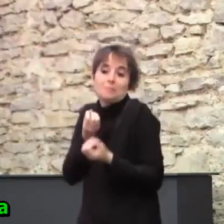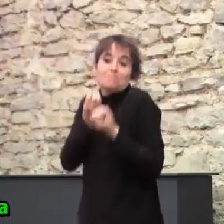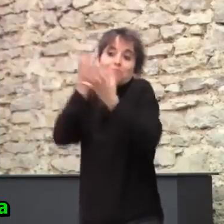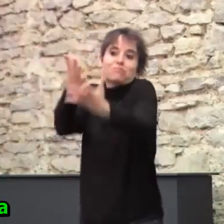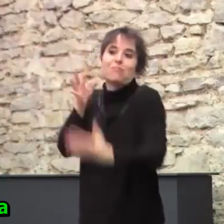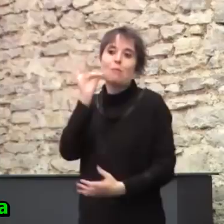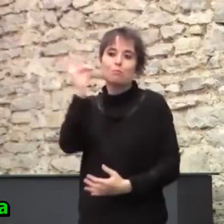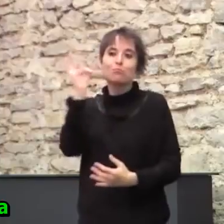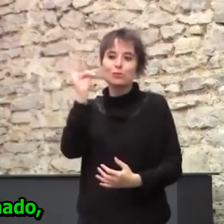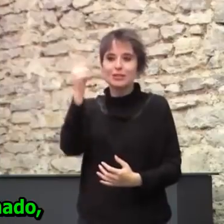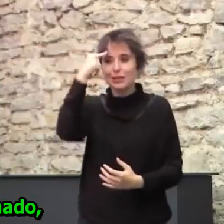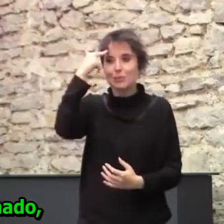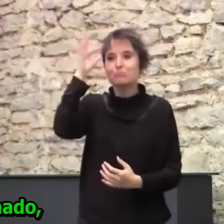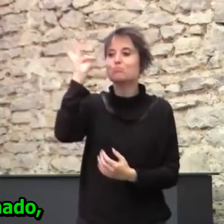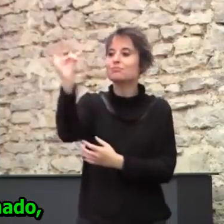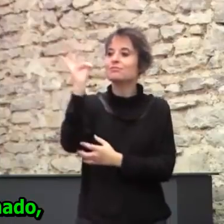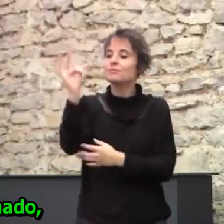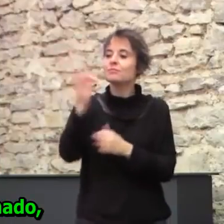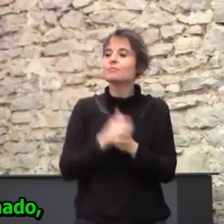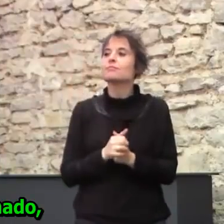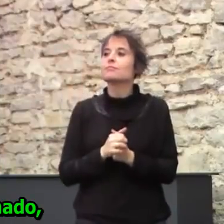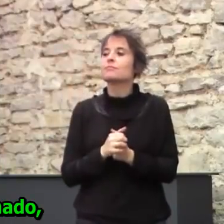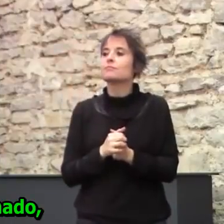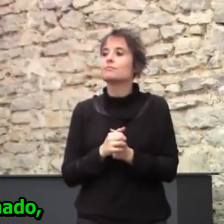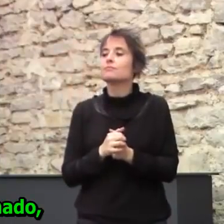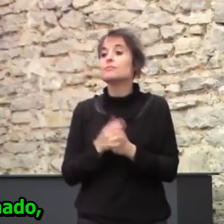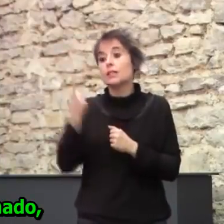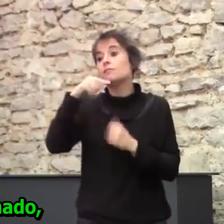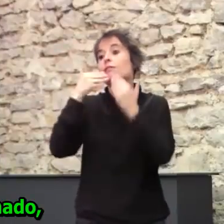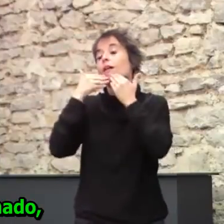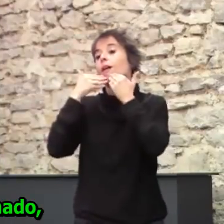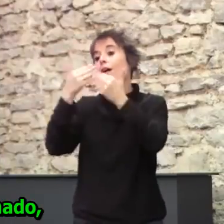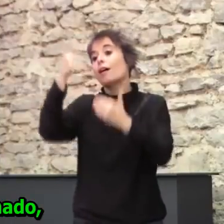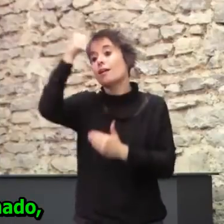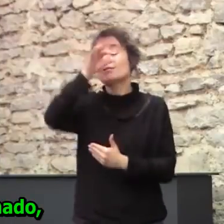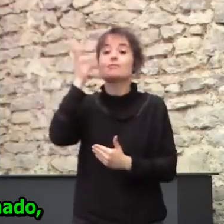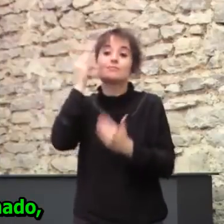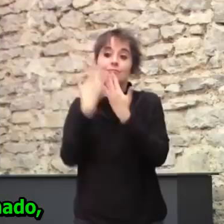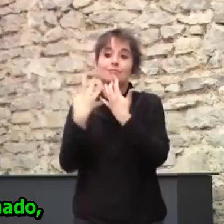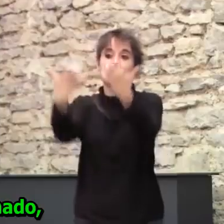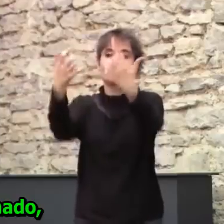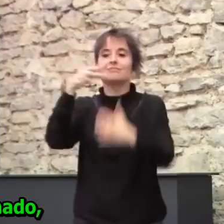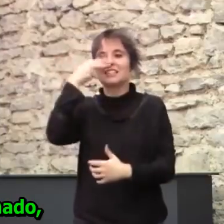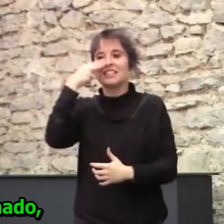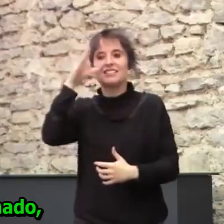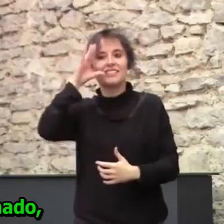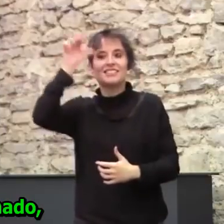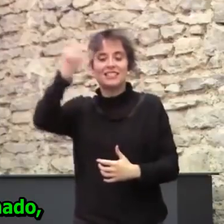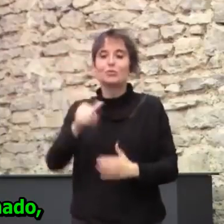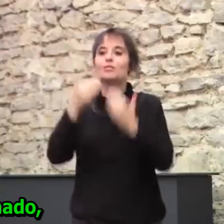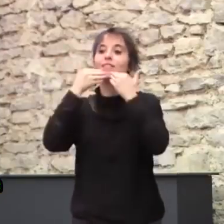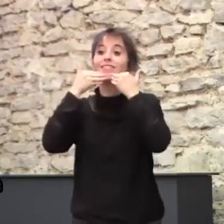mensaje optimista y agradeceros a todas y a todas y a todos el interés con el que me